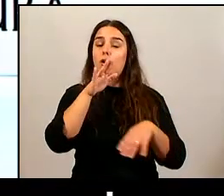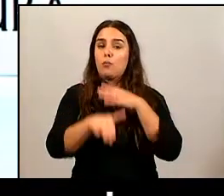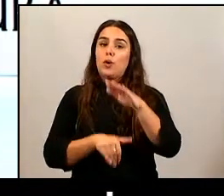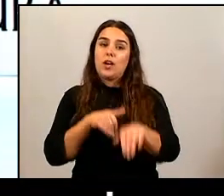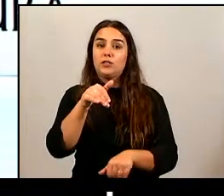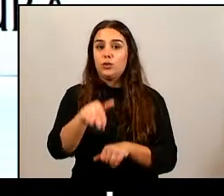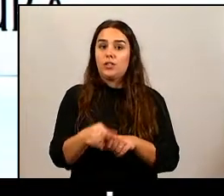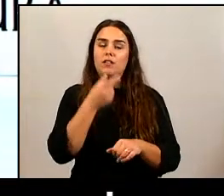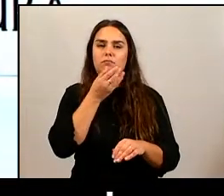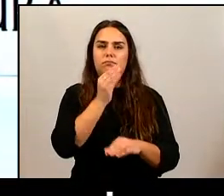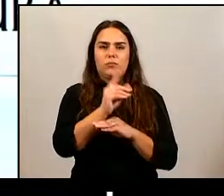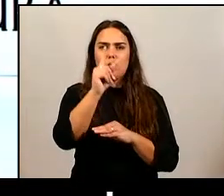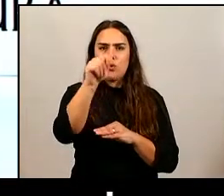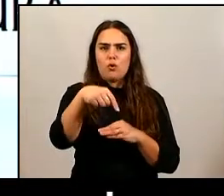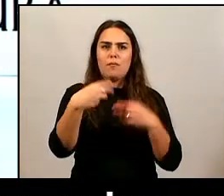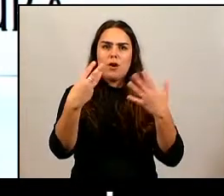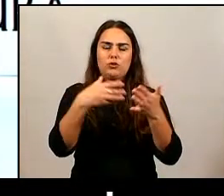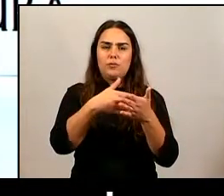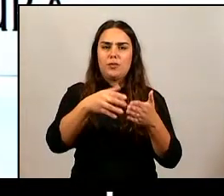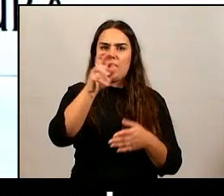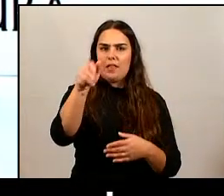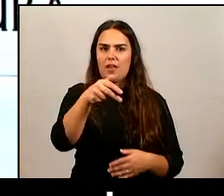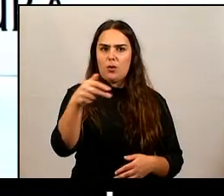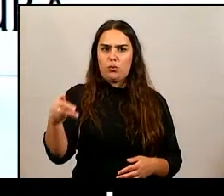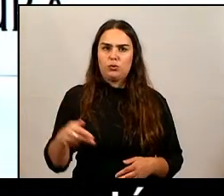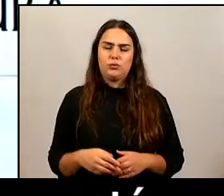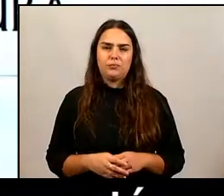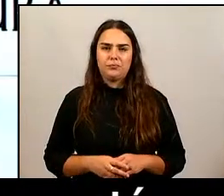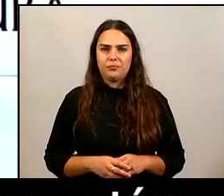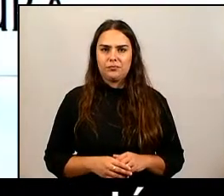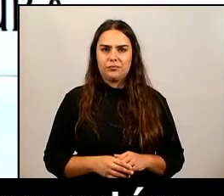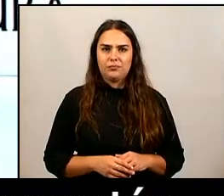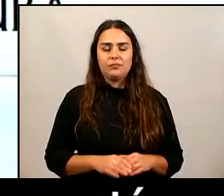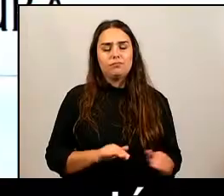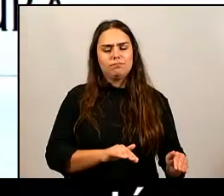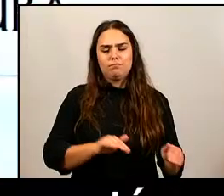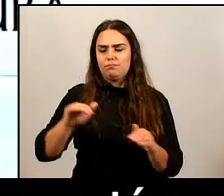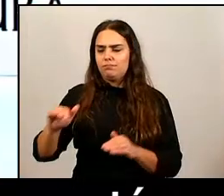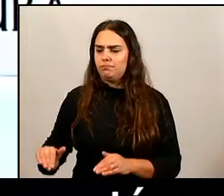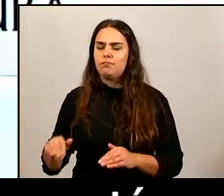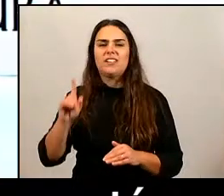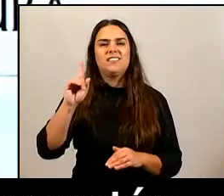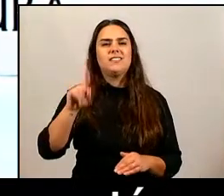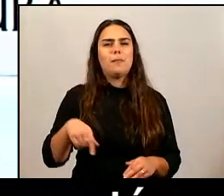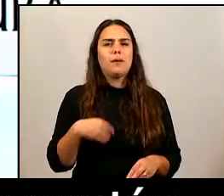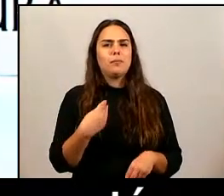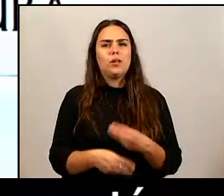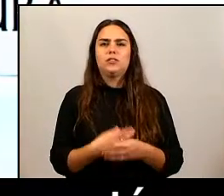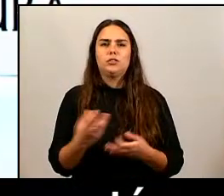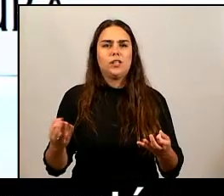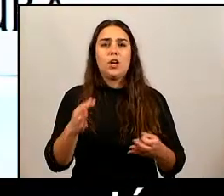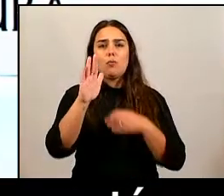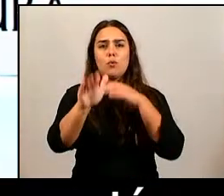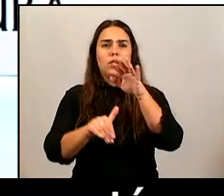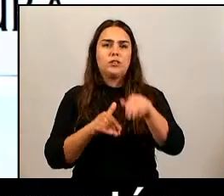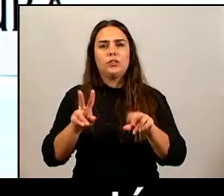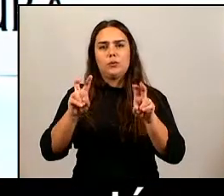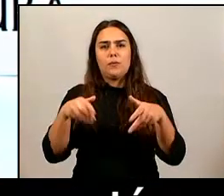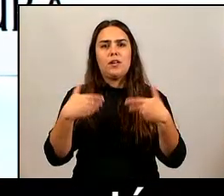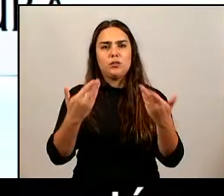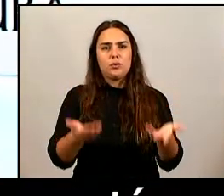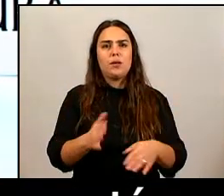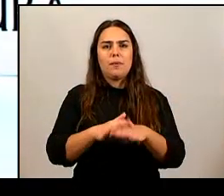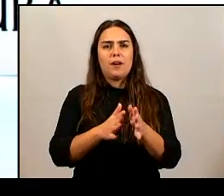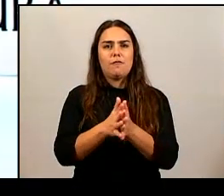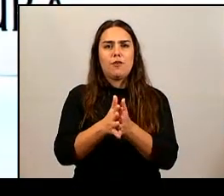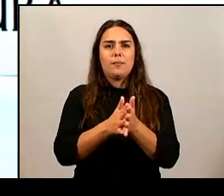una inversión de 1,8 millones de euros. Por otro lado, hemos autorizado una nueva convocatoria de ayudas para